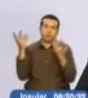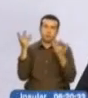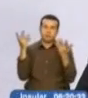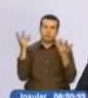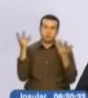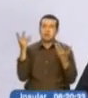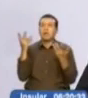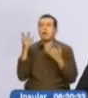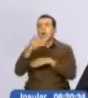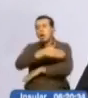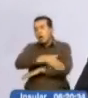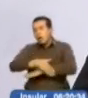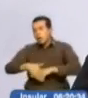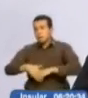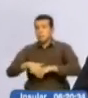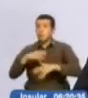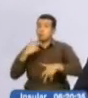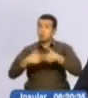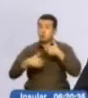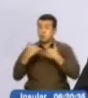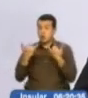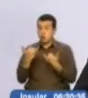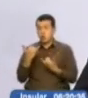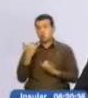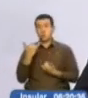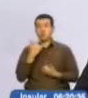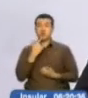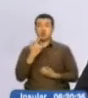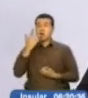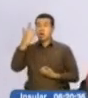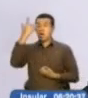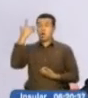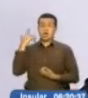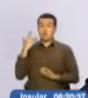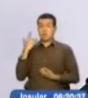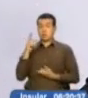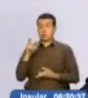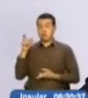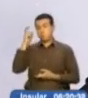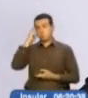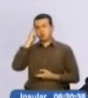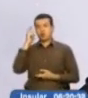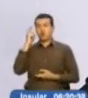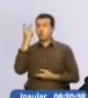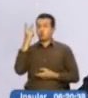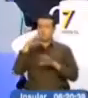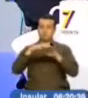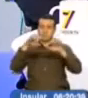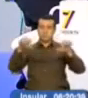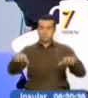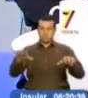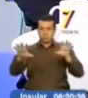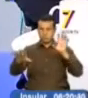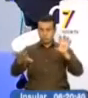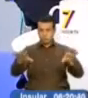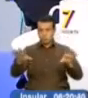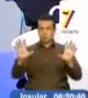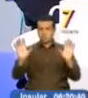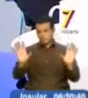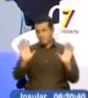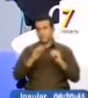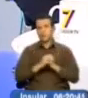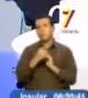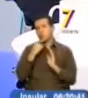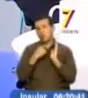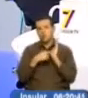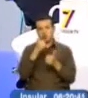Pero el problema del conservadurismo ahora nos tiene entre dos espacios bastante polarizados. Con relación a lo que tú decías,